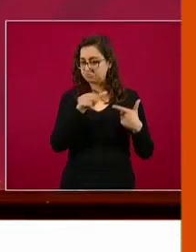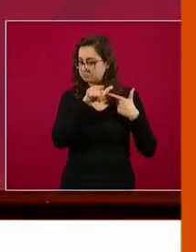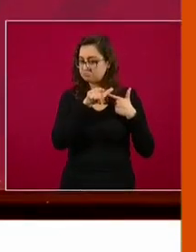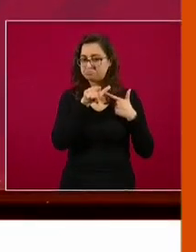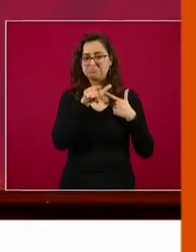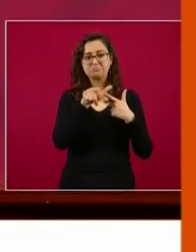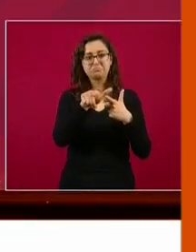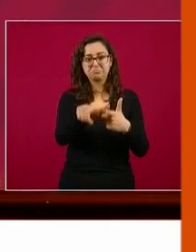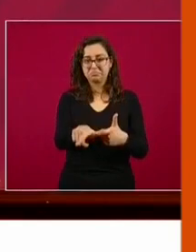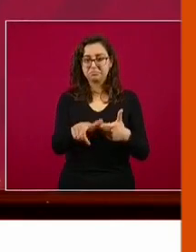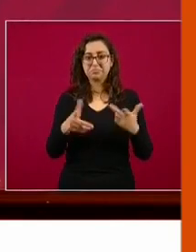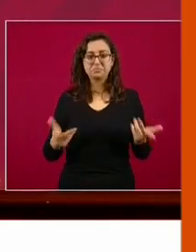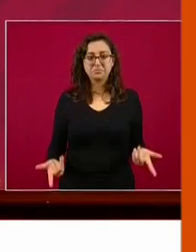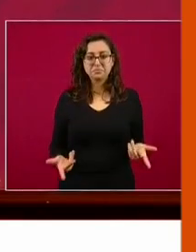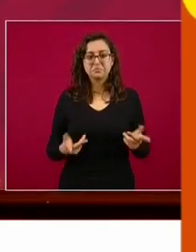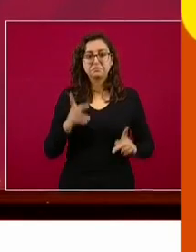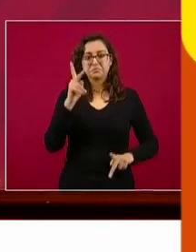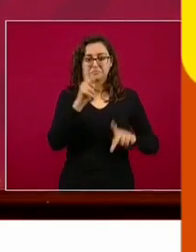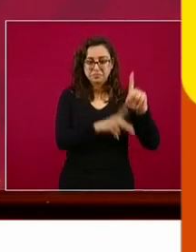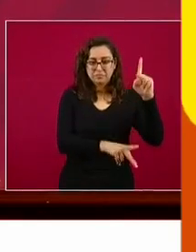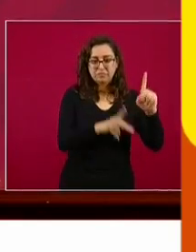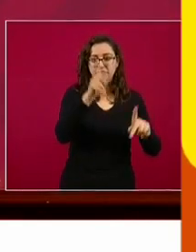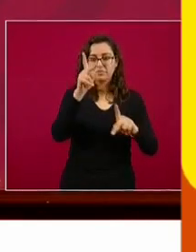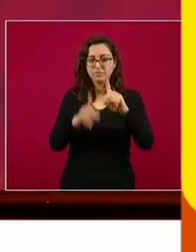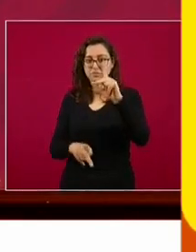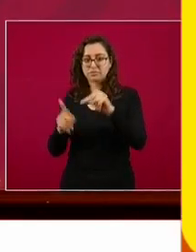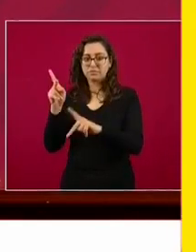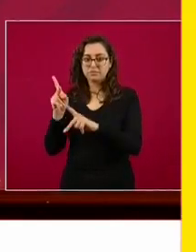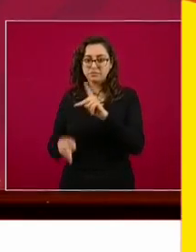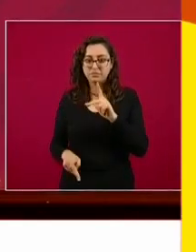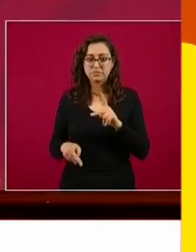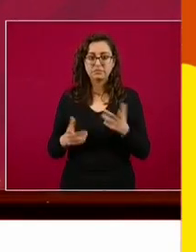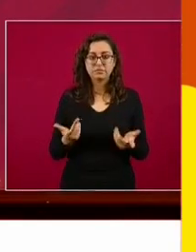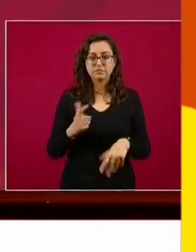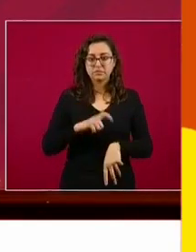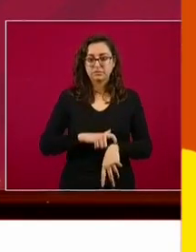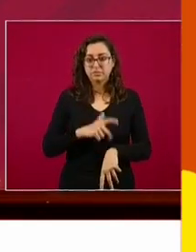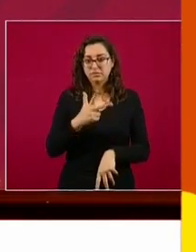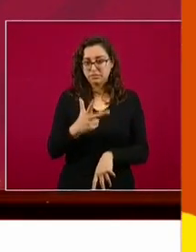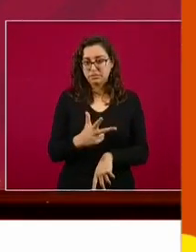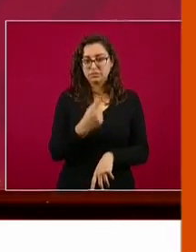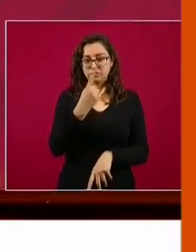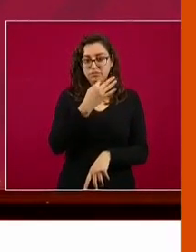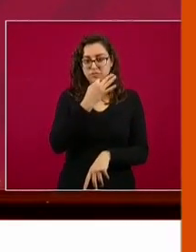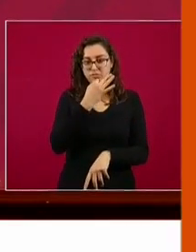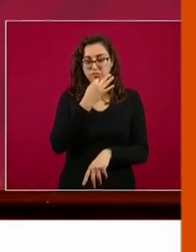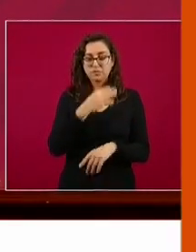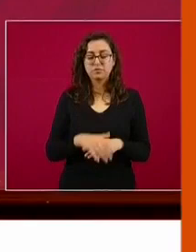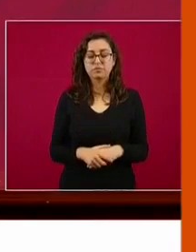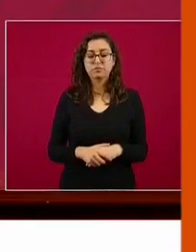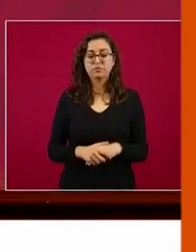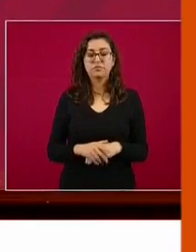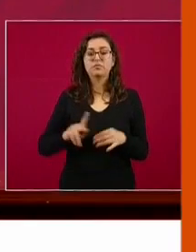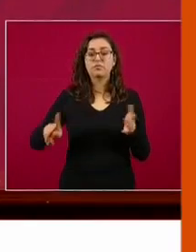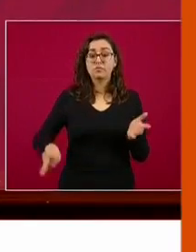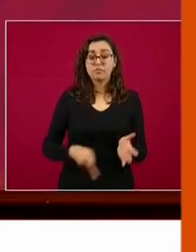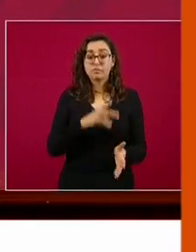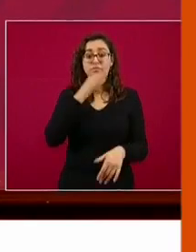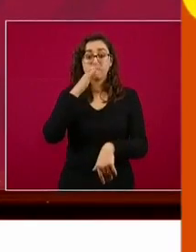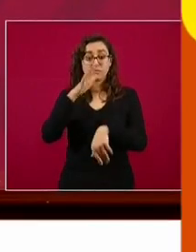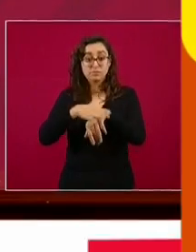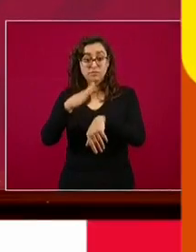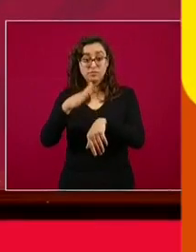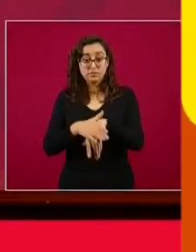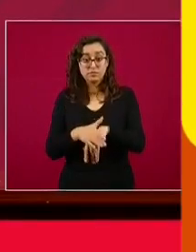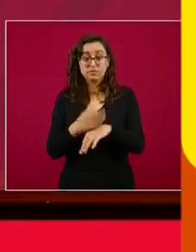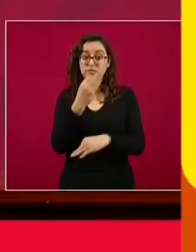Entonces, al final, la decisión de lo que pase o deje de pasar es de usted. Y si entre todos hacemos esa unión que necesitamos los mexicanos, créanme, la vamos a